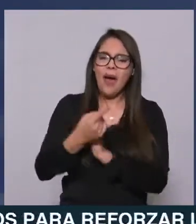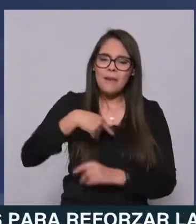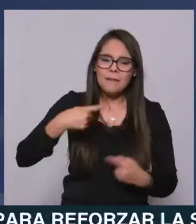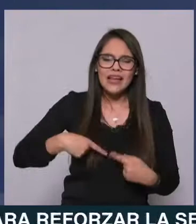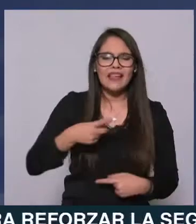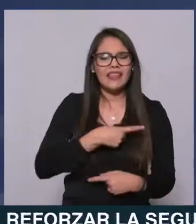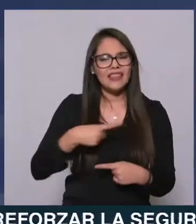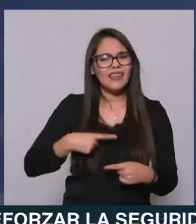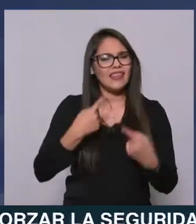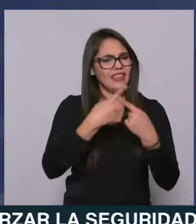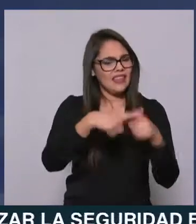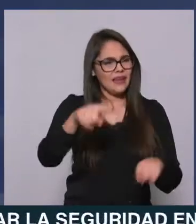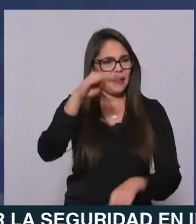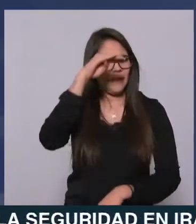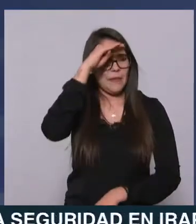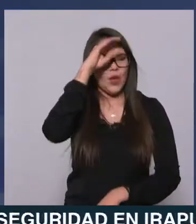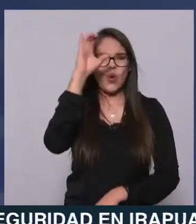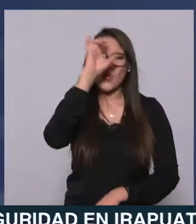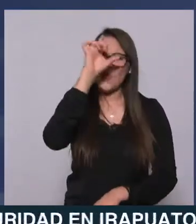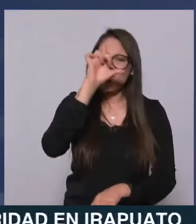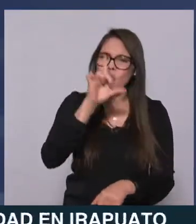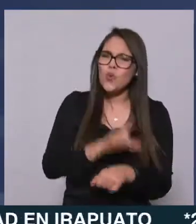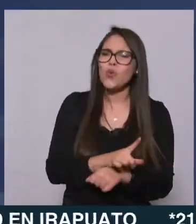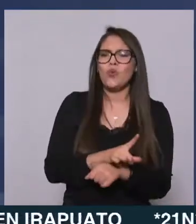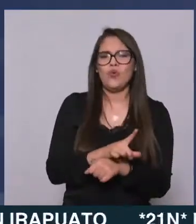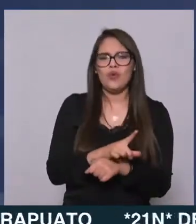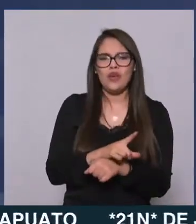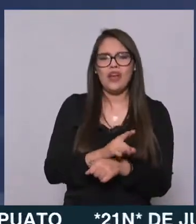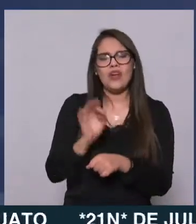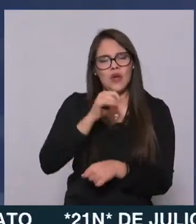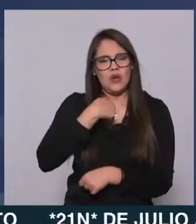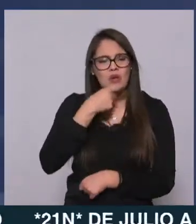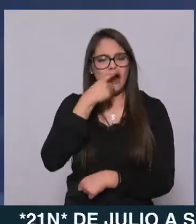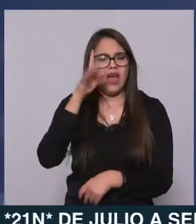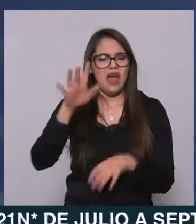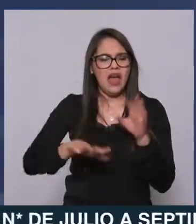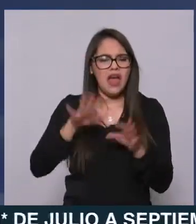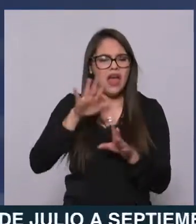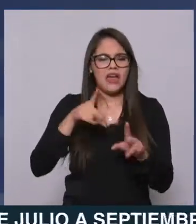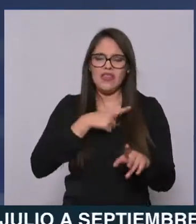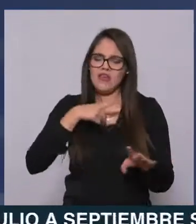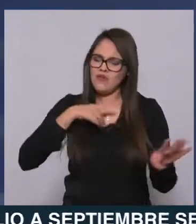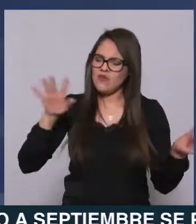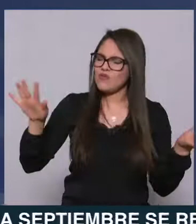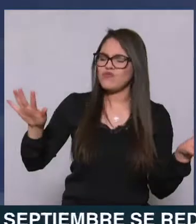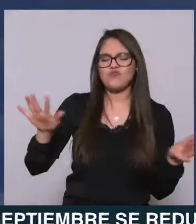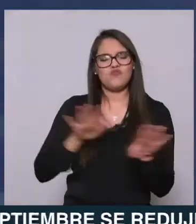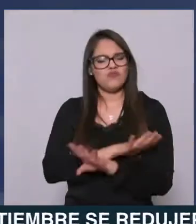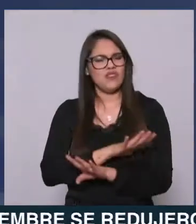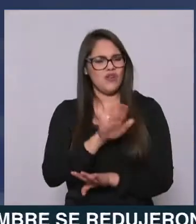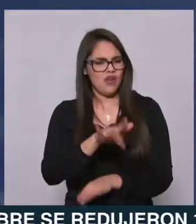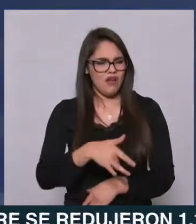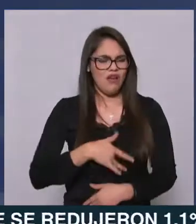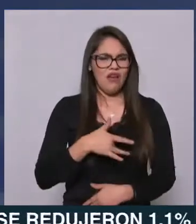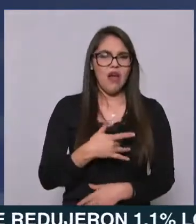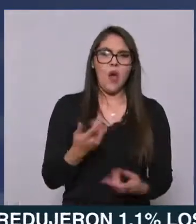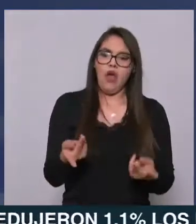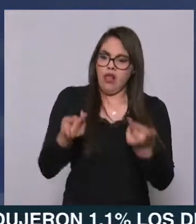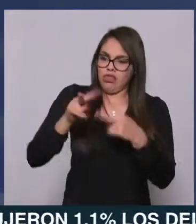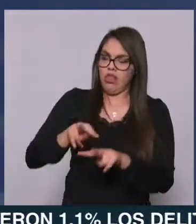de cultura, en una cultura de la empatía, en una cultura, yo diría, incluso de radicalizar los afectos en lugar de